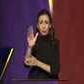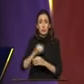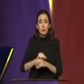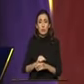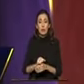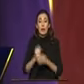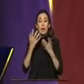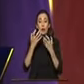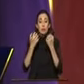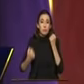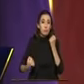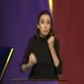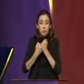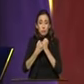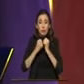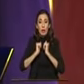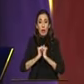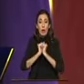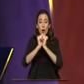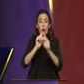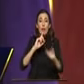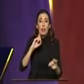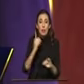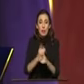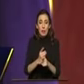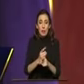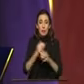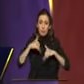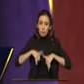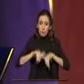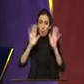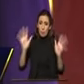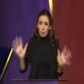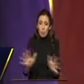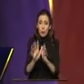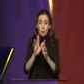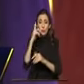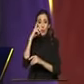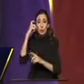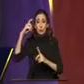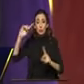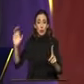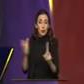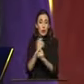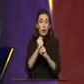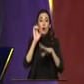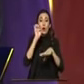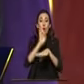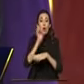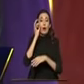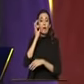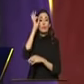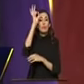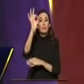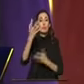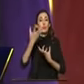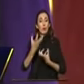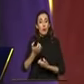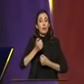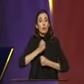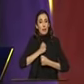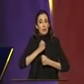contigo, con todos, hacerlo realidad. Vamos a hacer realidad ese Ecuador que ustedes y